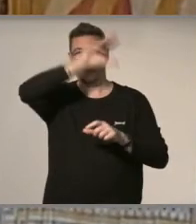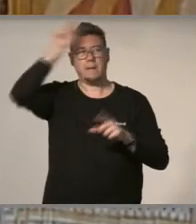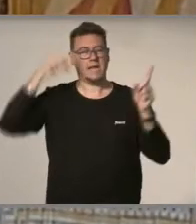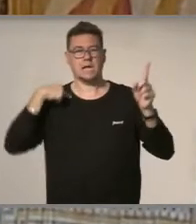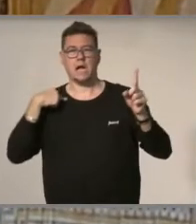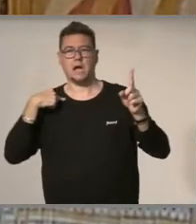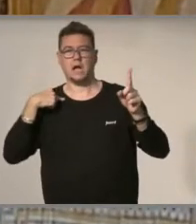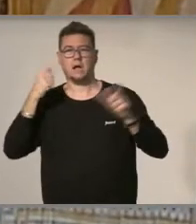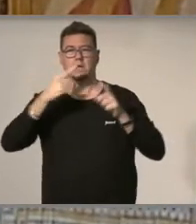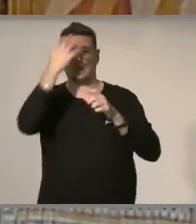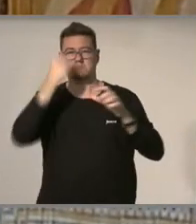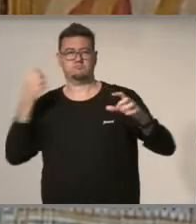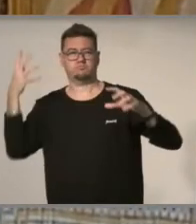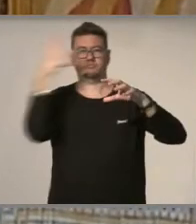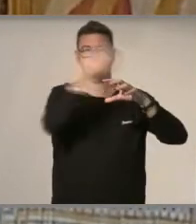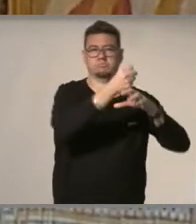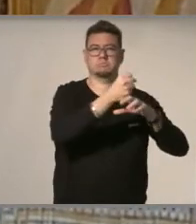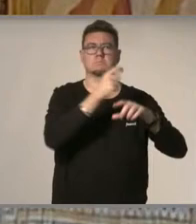sentido común.